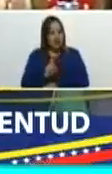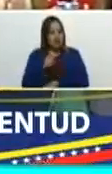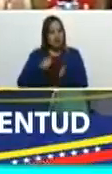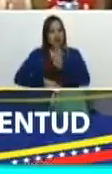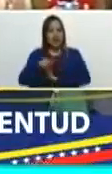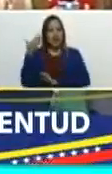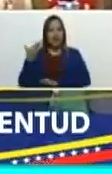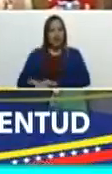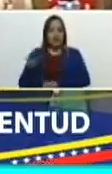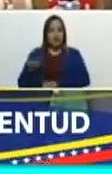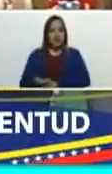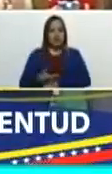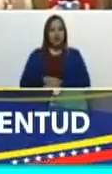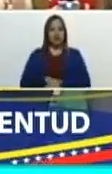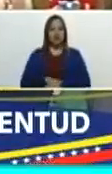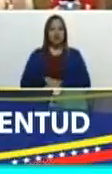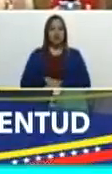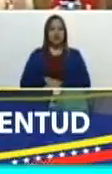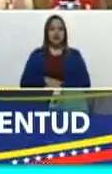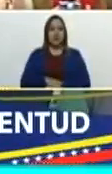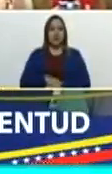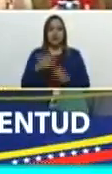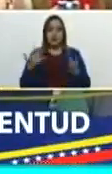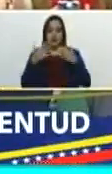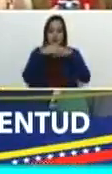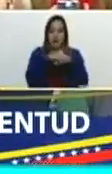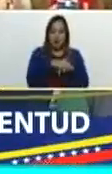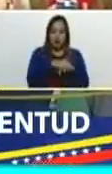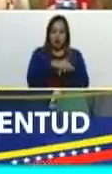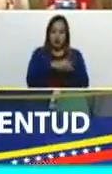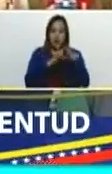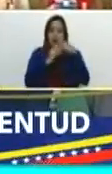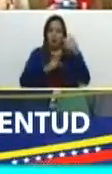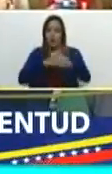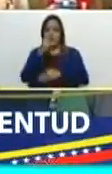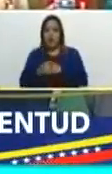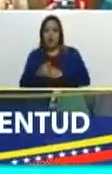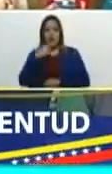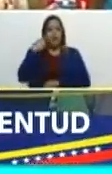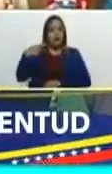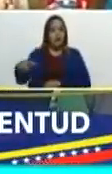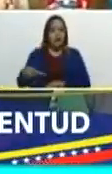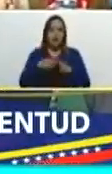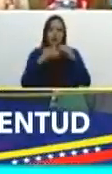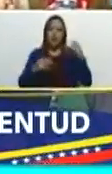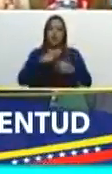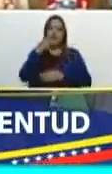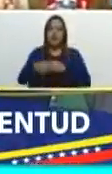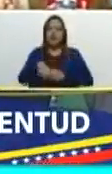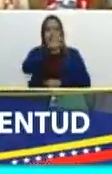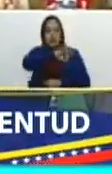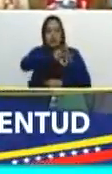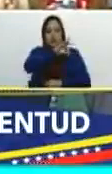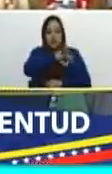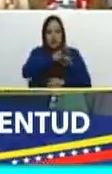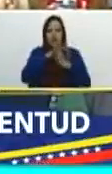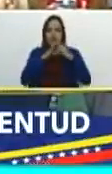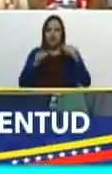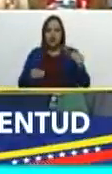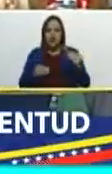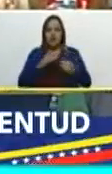imperiosa de integrar todos los planes políticos, todos los planes sociales, todas